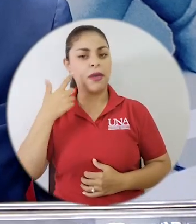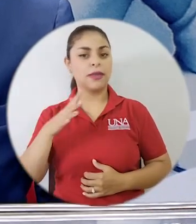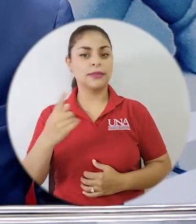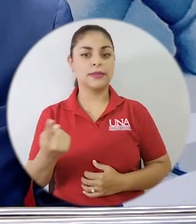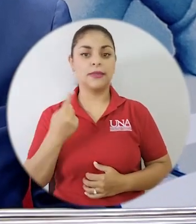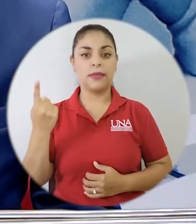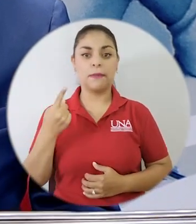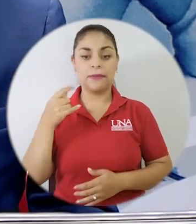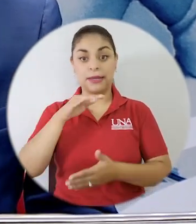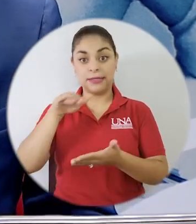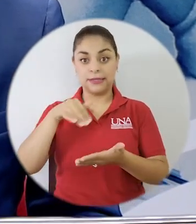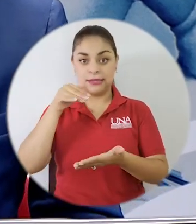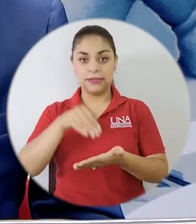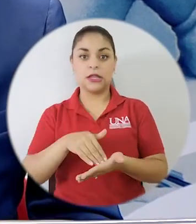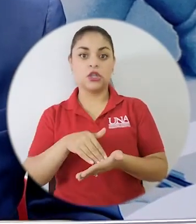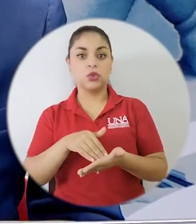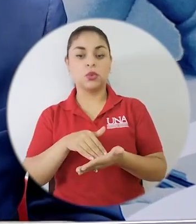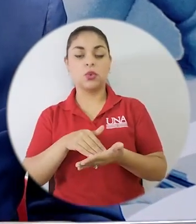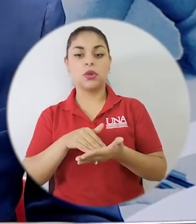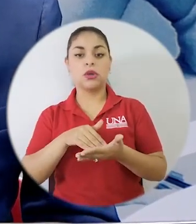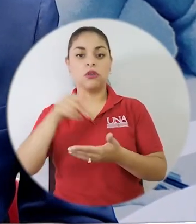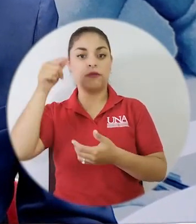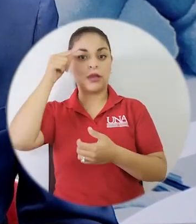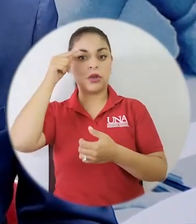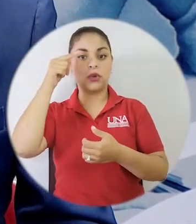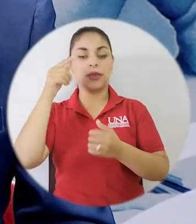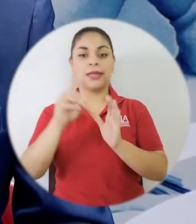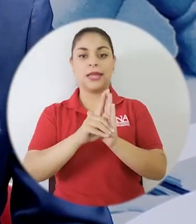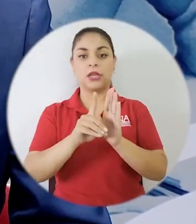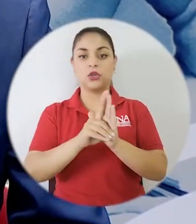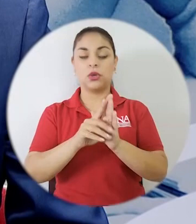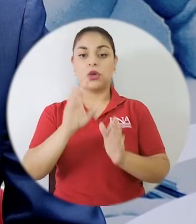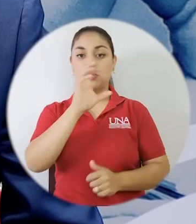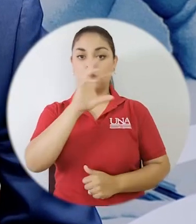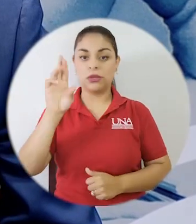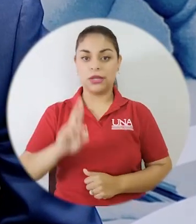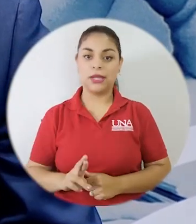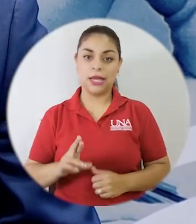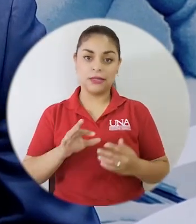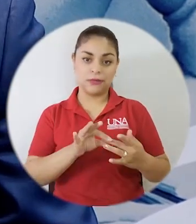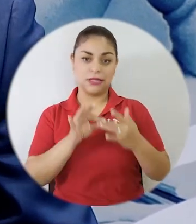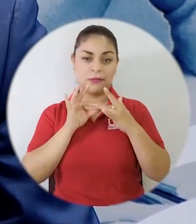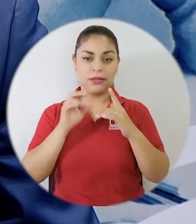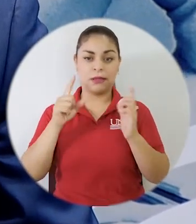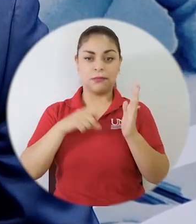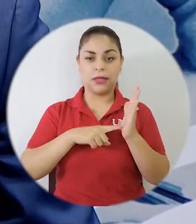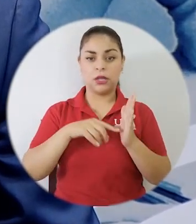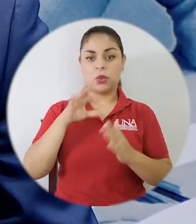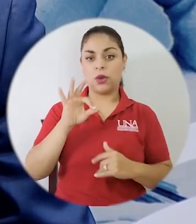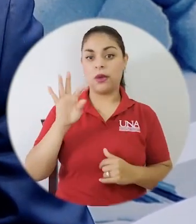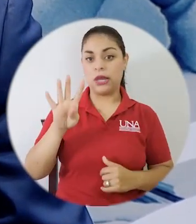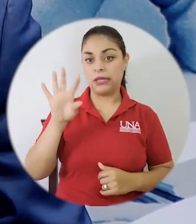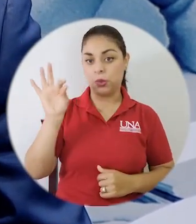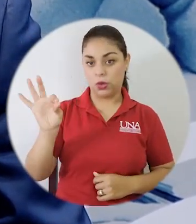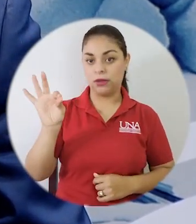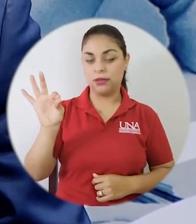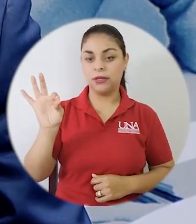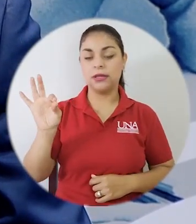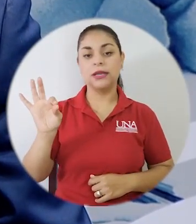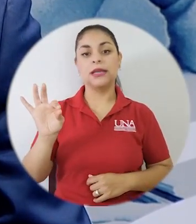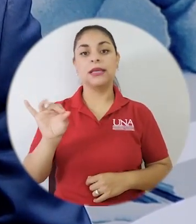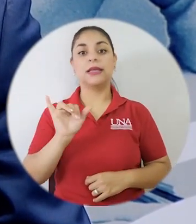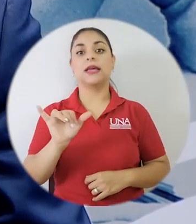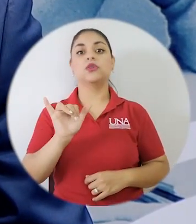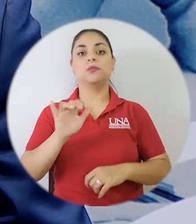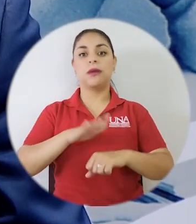me parece que eso siempre ha estado en el centro del Estado Social de Derecho de Costa Rica, sobre todo a partir de